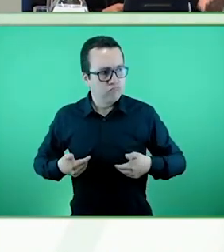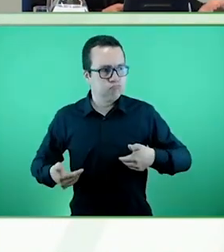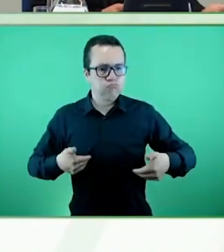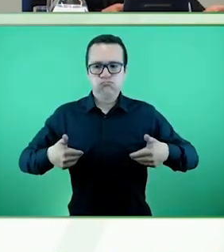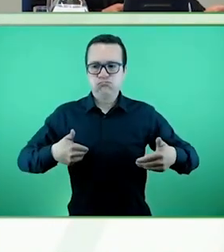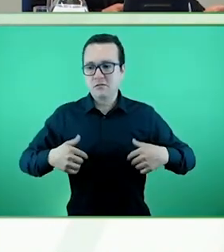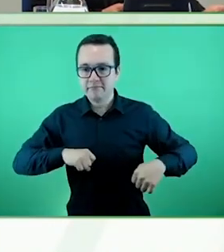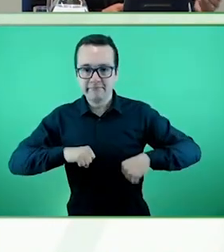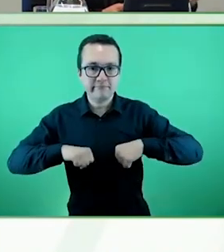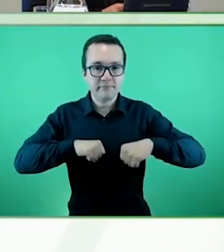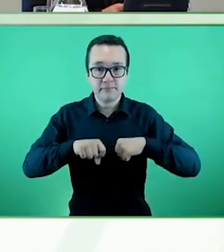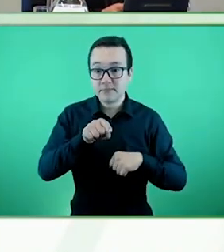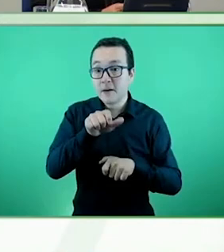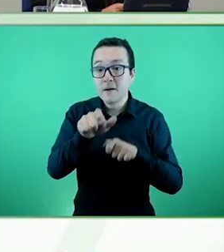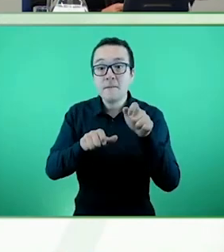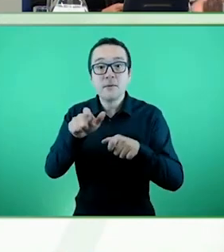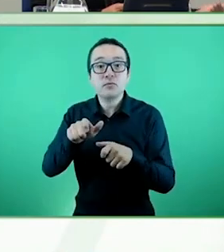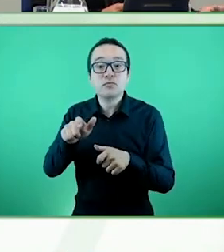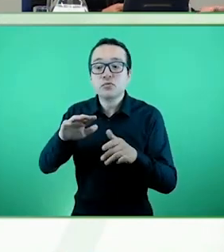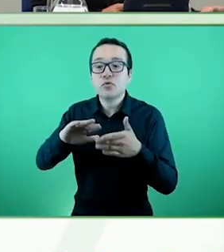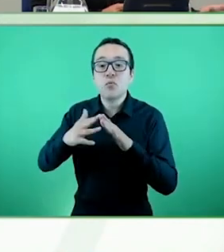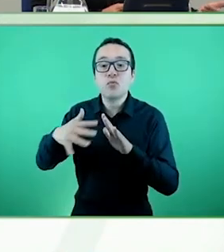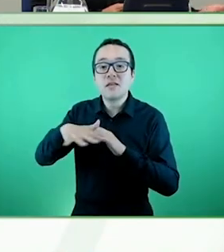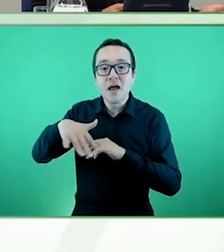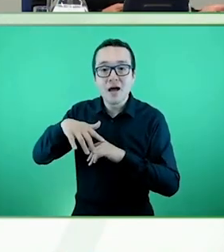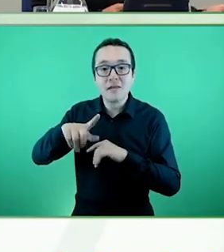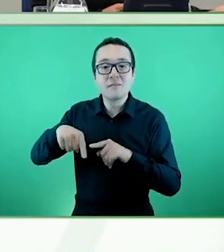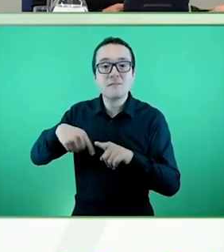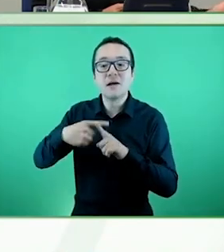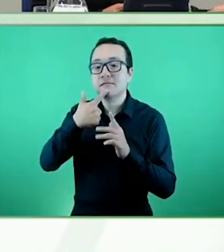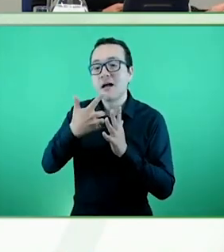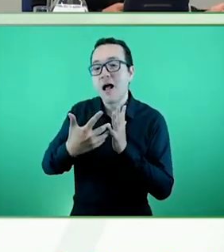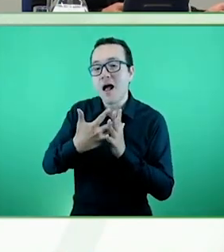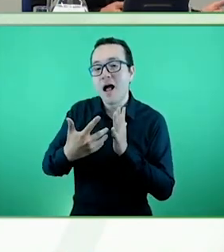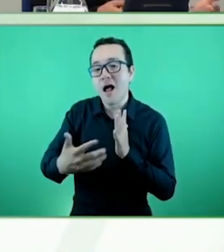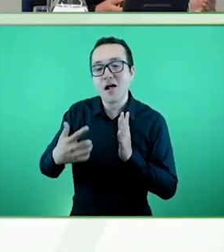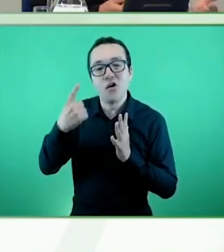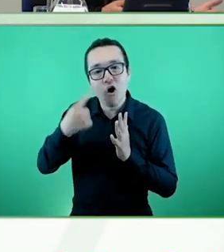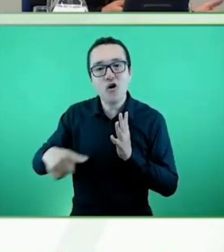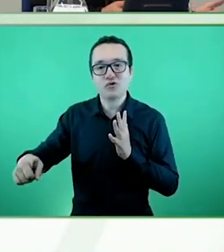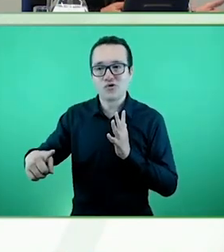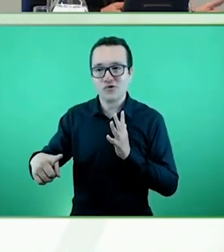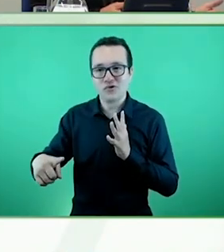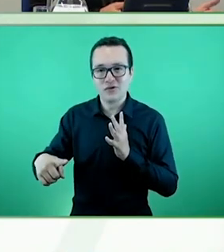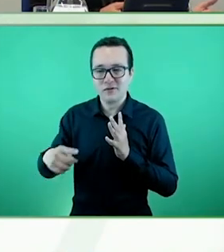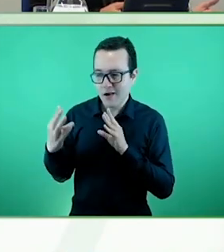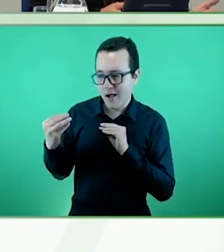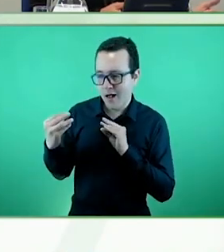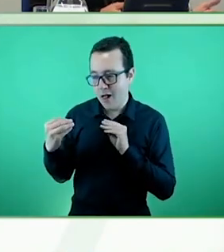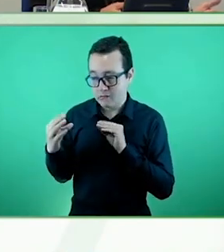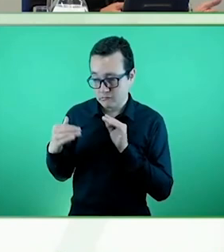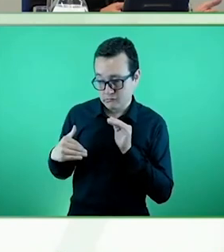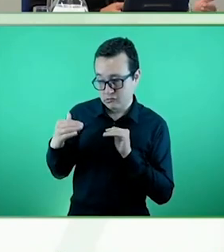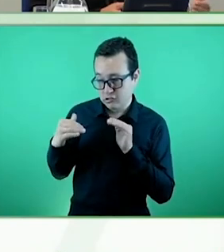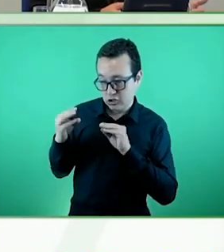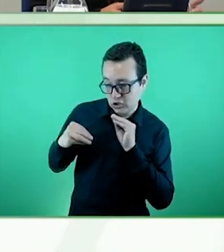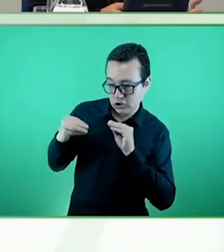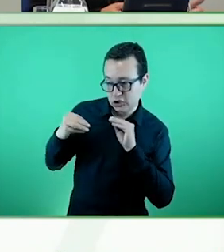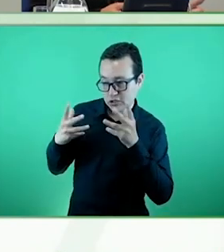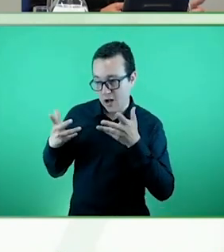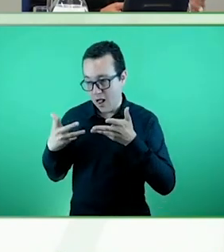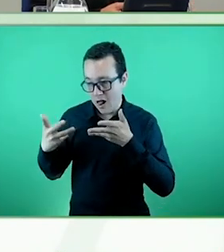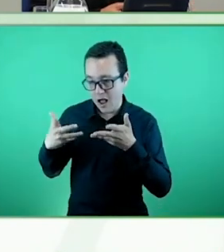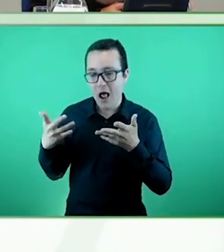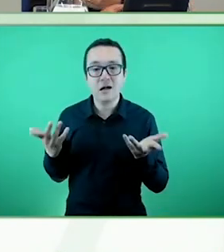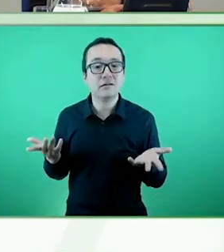hablan otros idiomas y también la barrera idiomática puede ser también una de las barreras. Y entonces, por